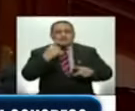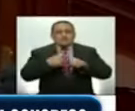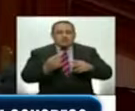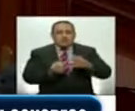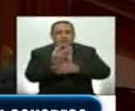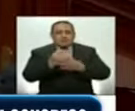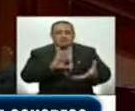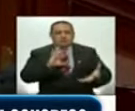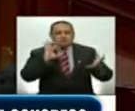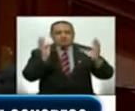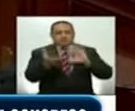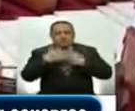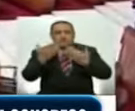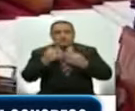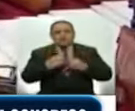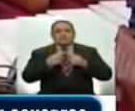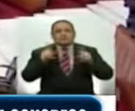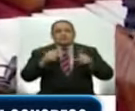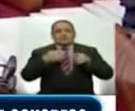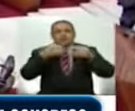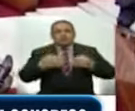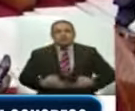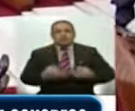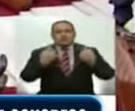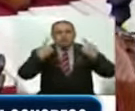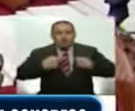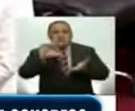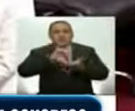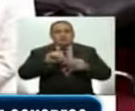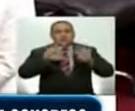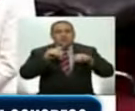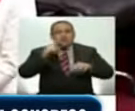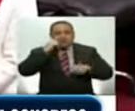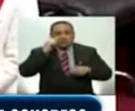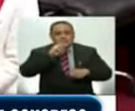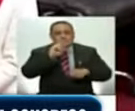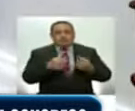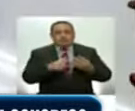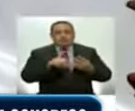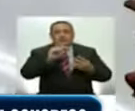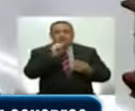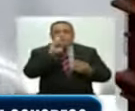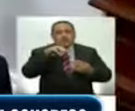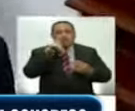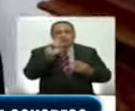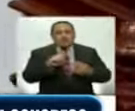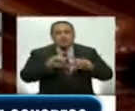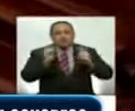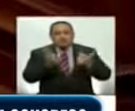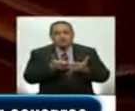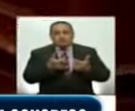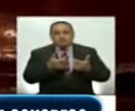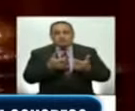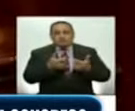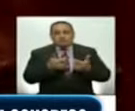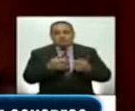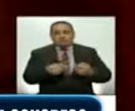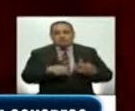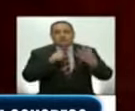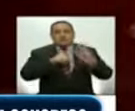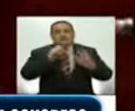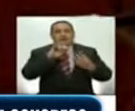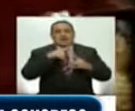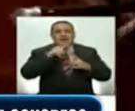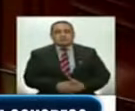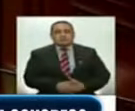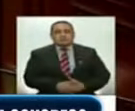pero a qué se deben estas derrotas de perú libre porque a pesar de tener más escaños en el parlamento no alcanzó ni la